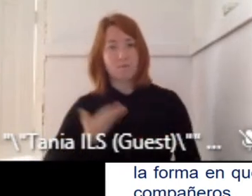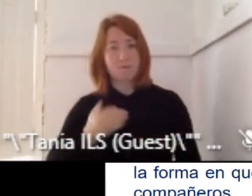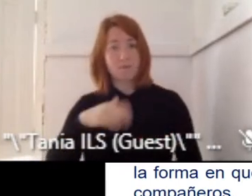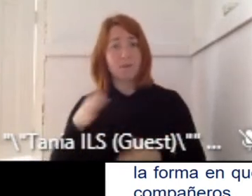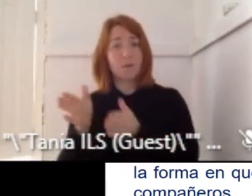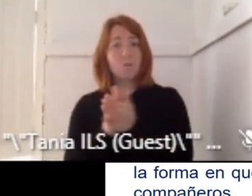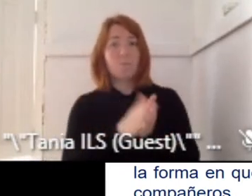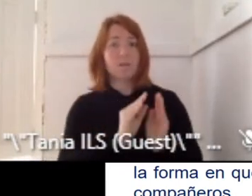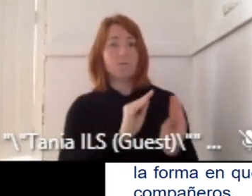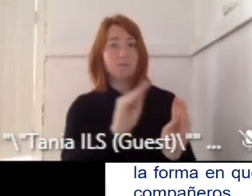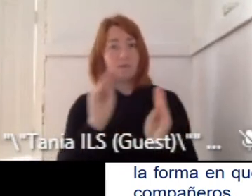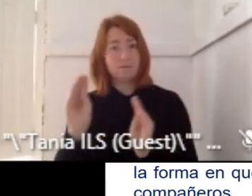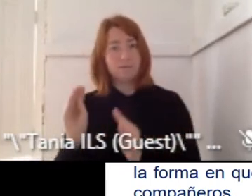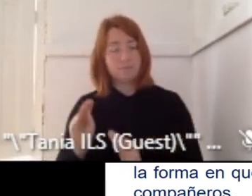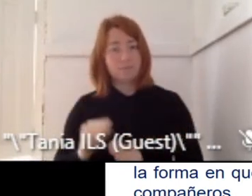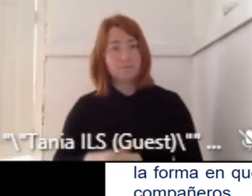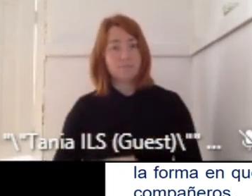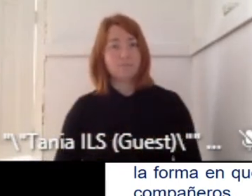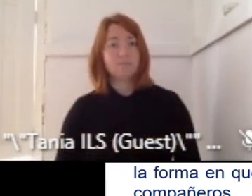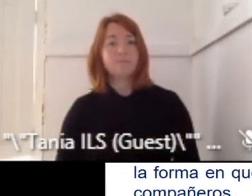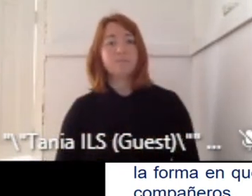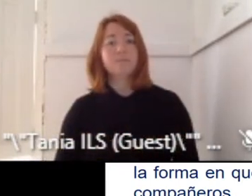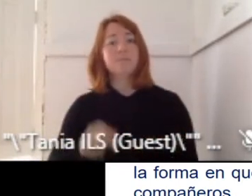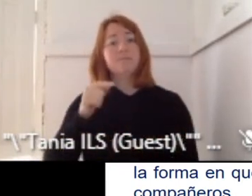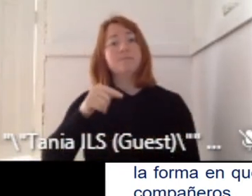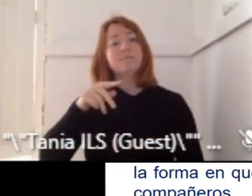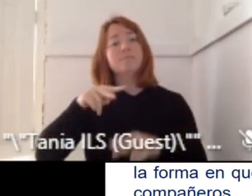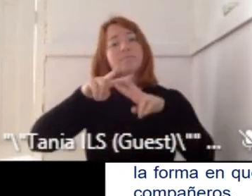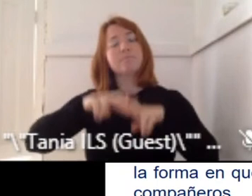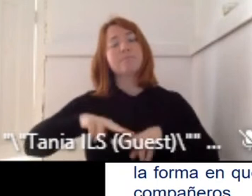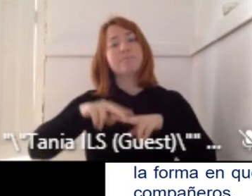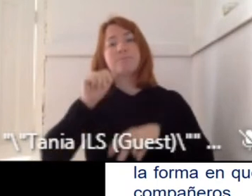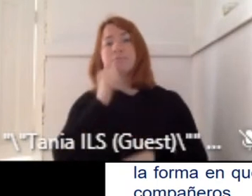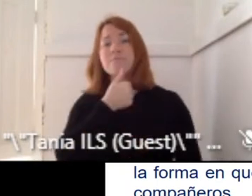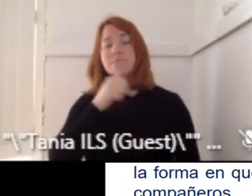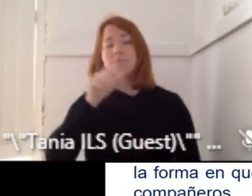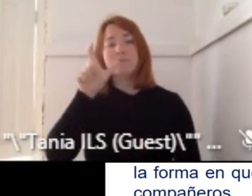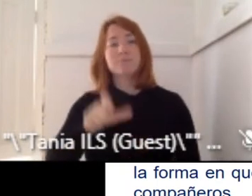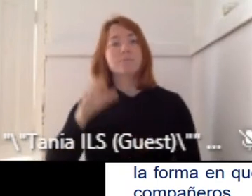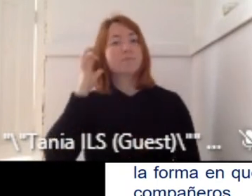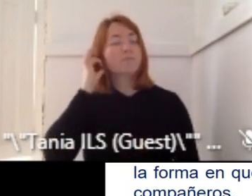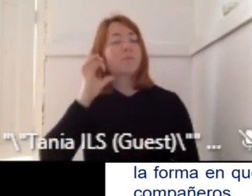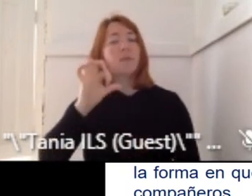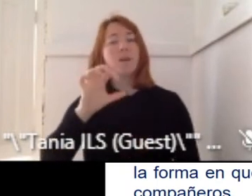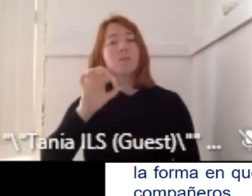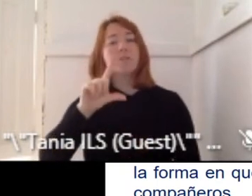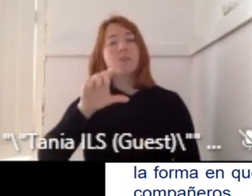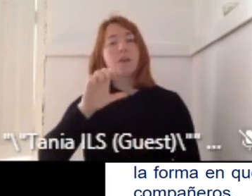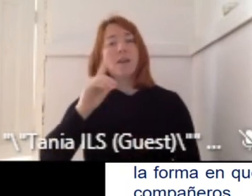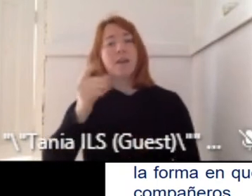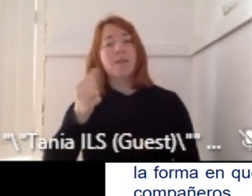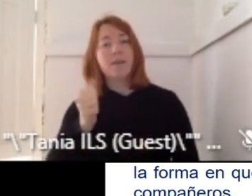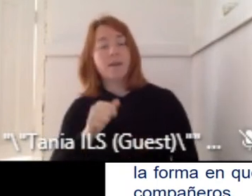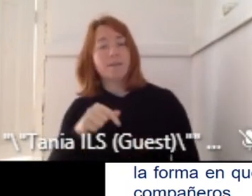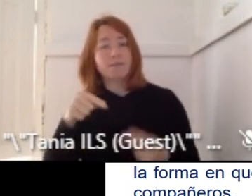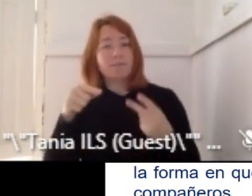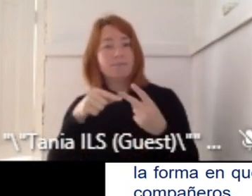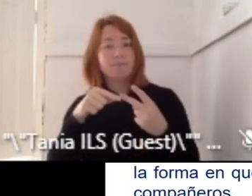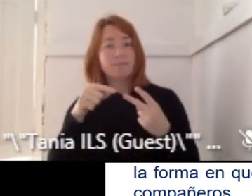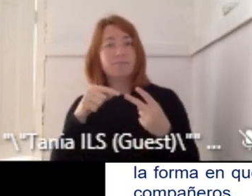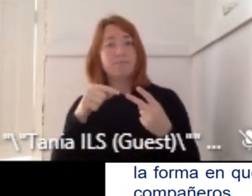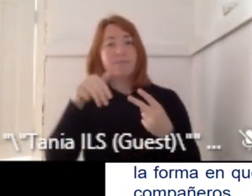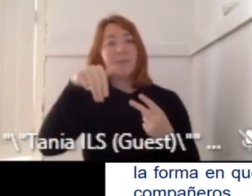compañeros. Y esto es lo que ha estudiado Soledad Torres Guijarro y Mercedes Bengoechea en